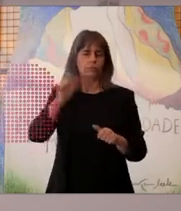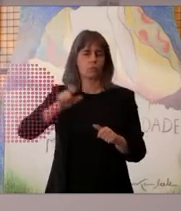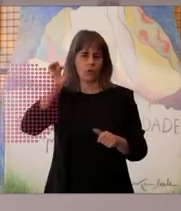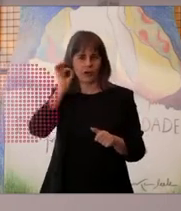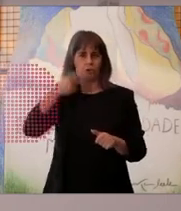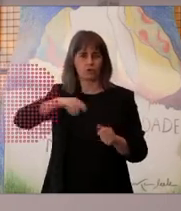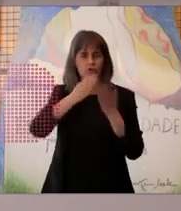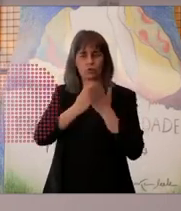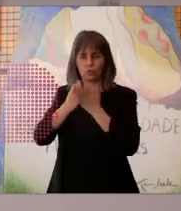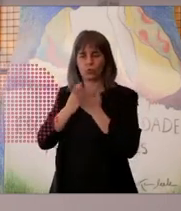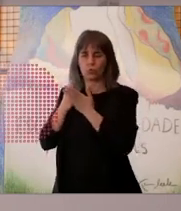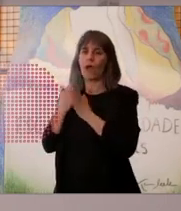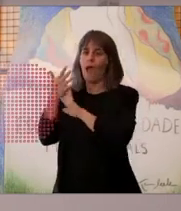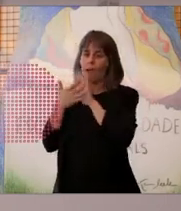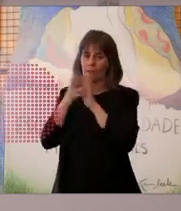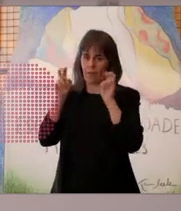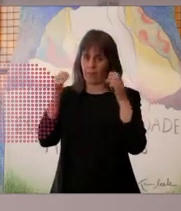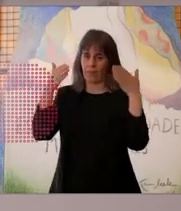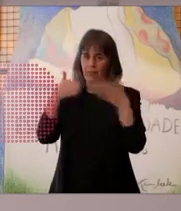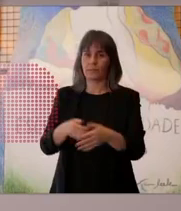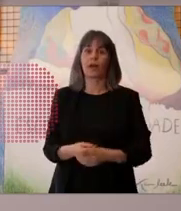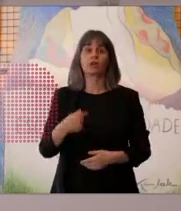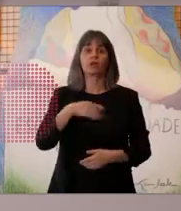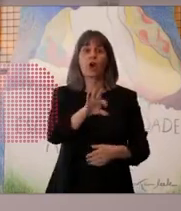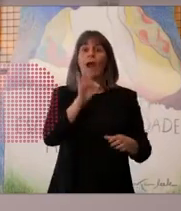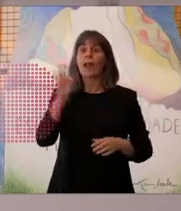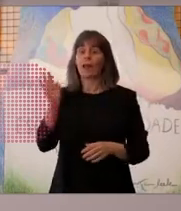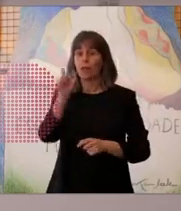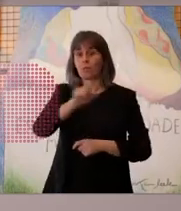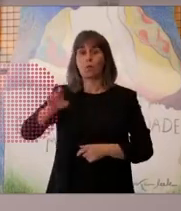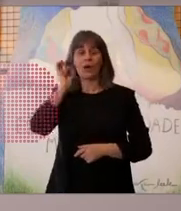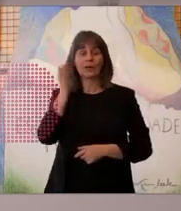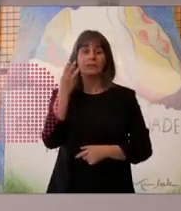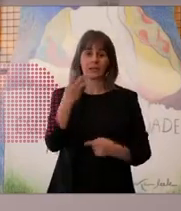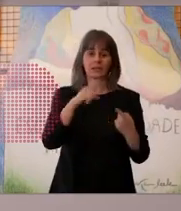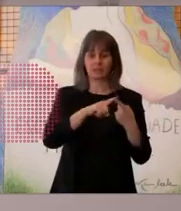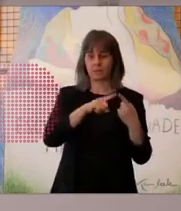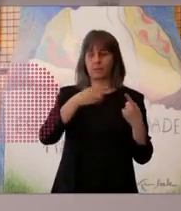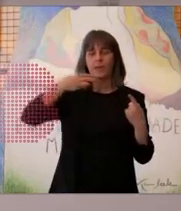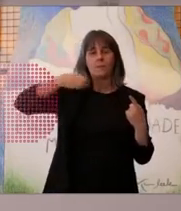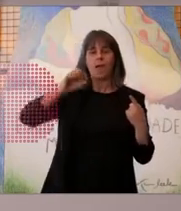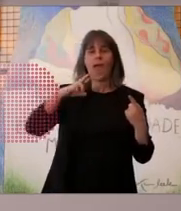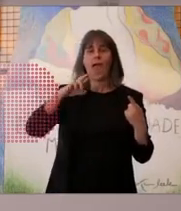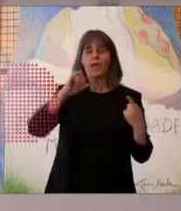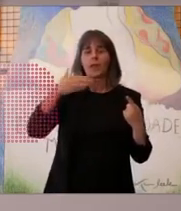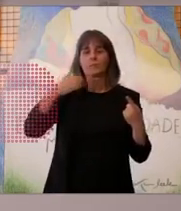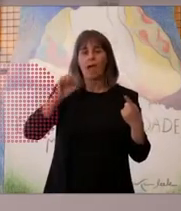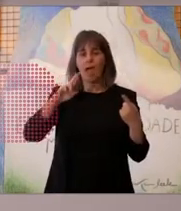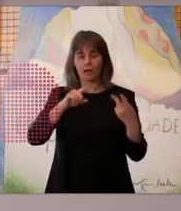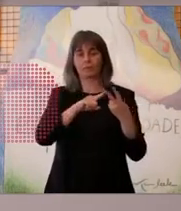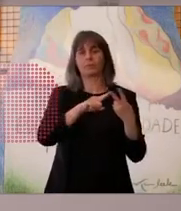y que han hablado mucho de esto yo he elegido a tres teóricas que son merier Amelia valcárcel y Victoria camps